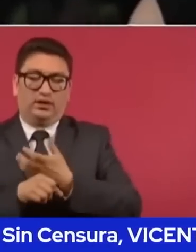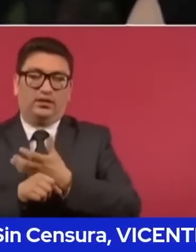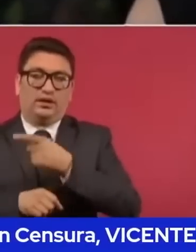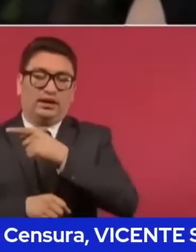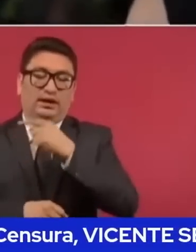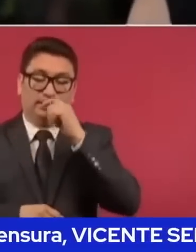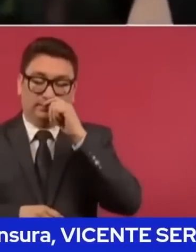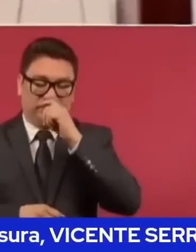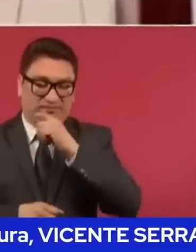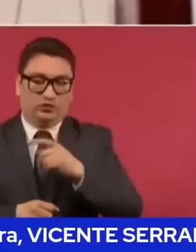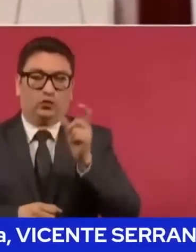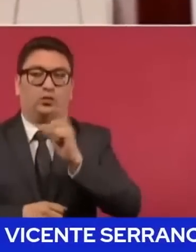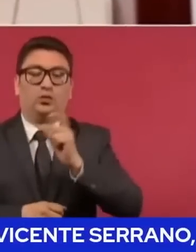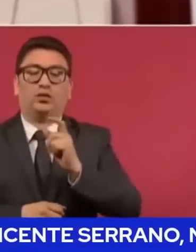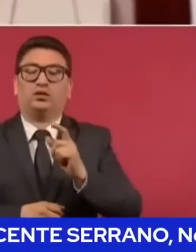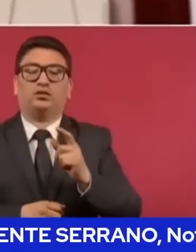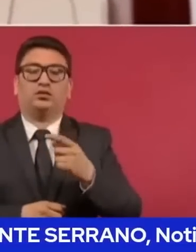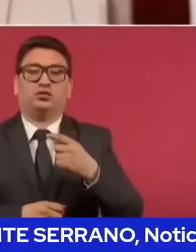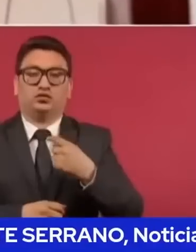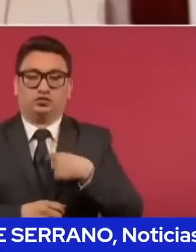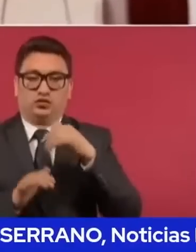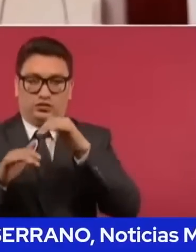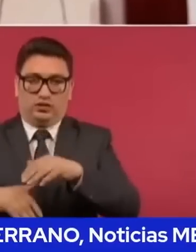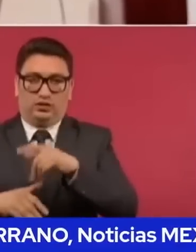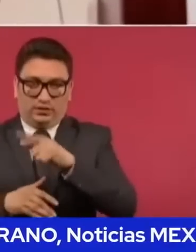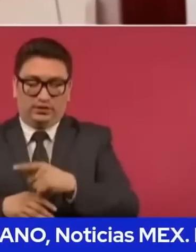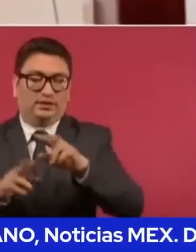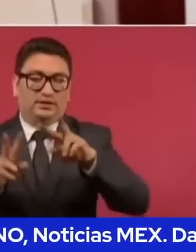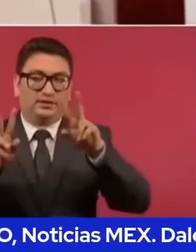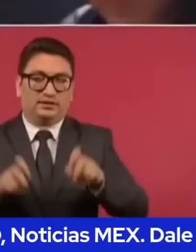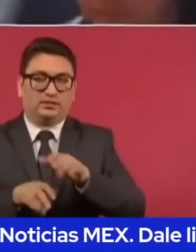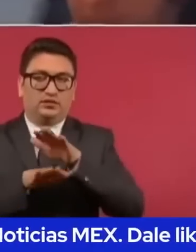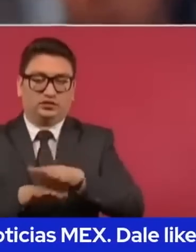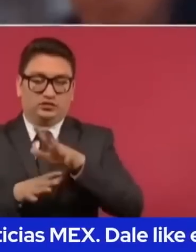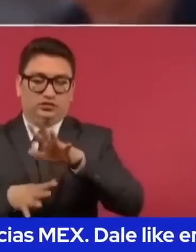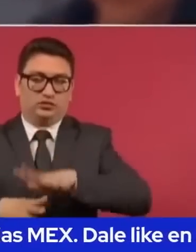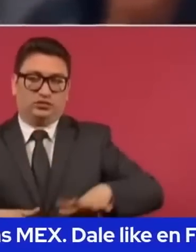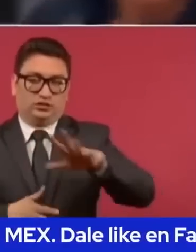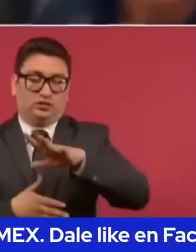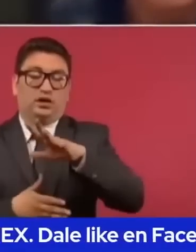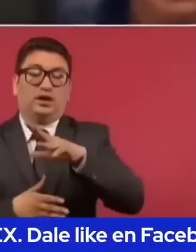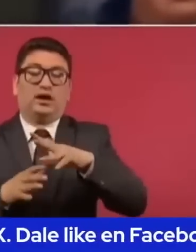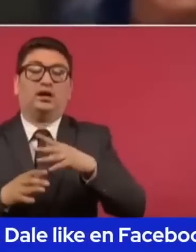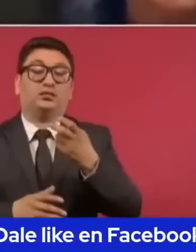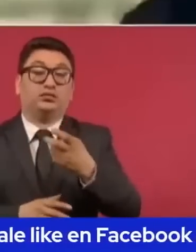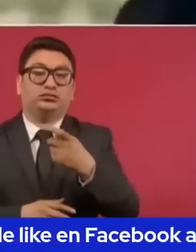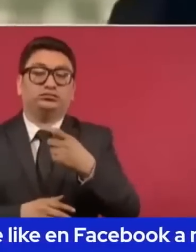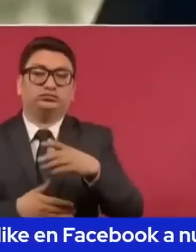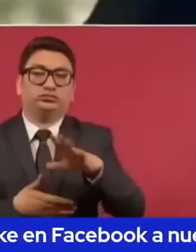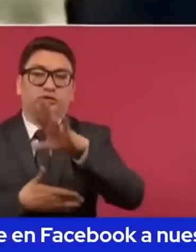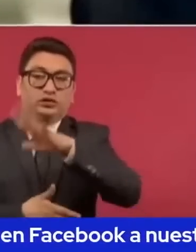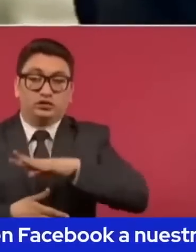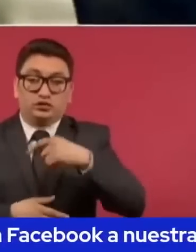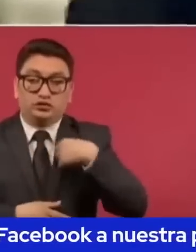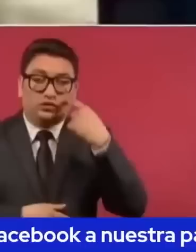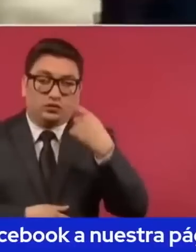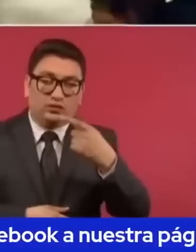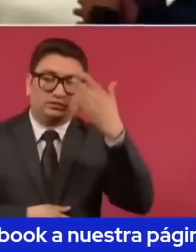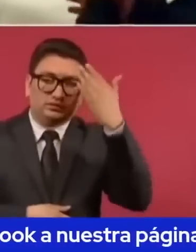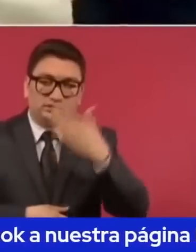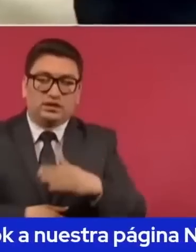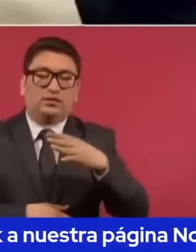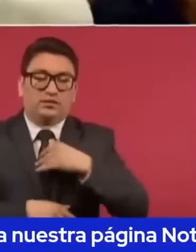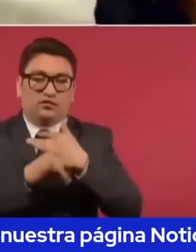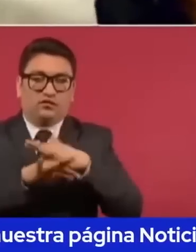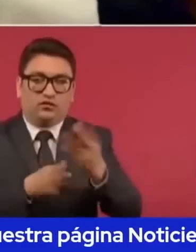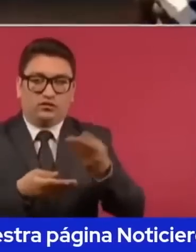en el Buró de Asuntos del Hemisferio Occidental. Entonces yo solía